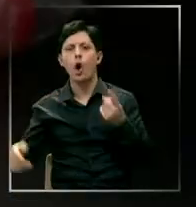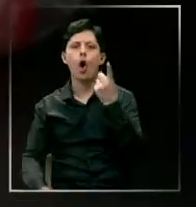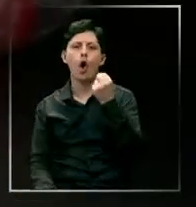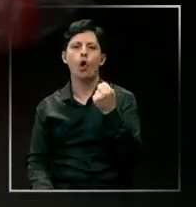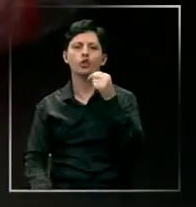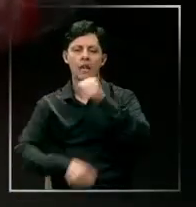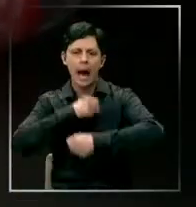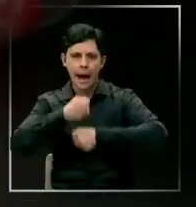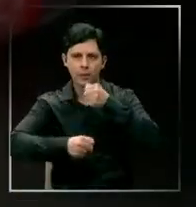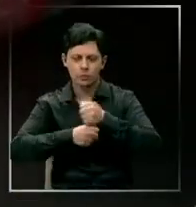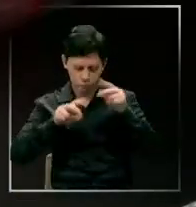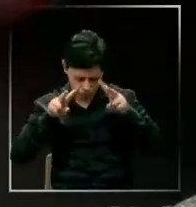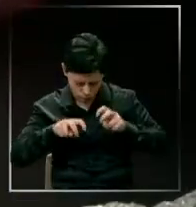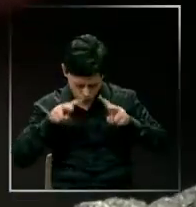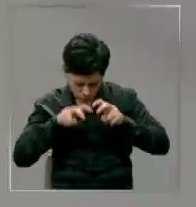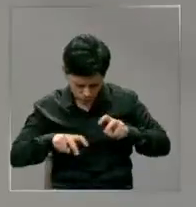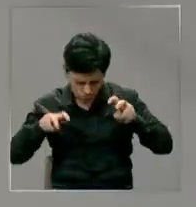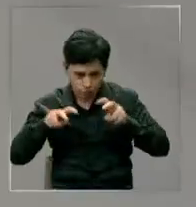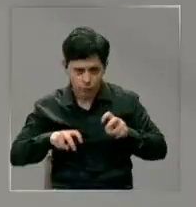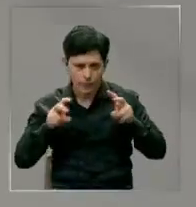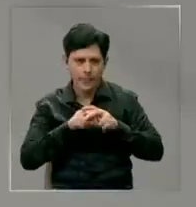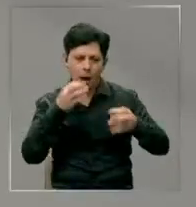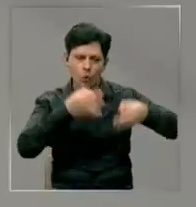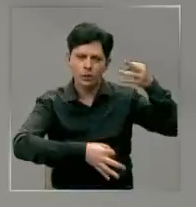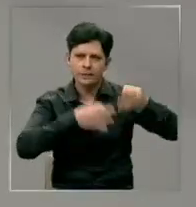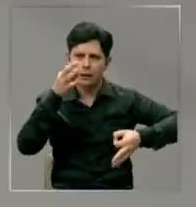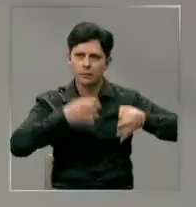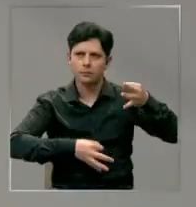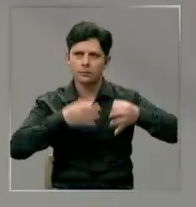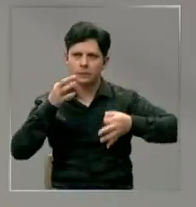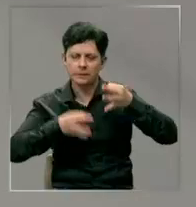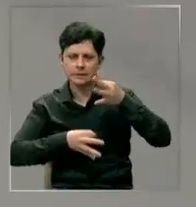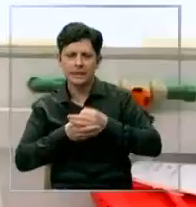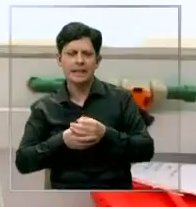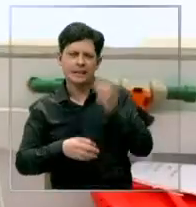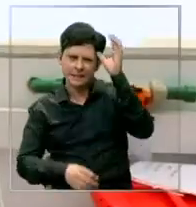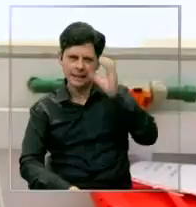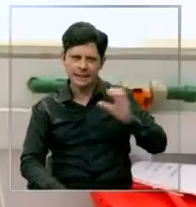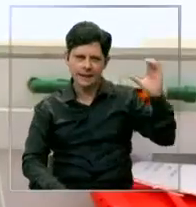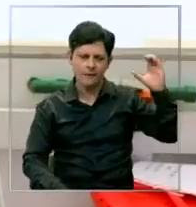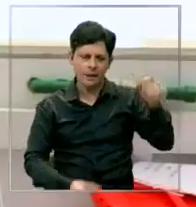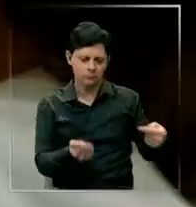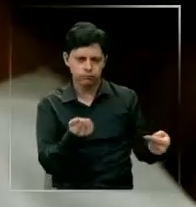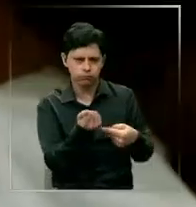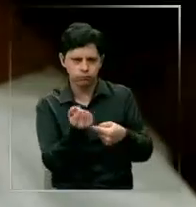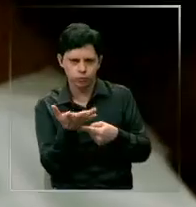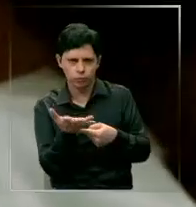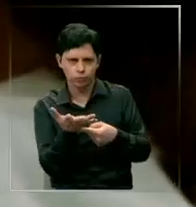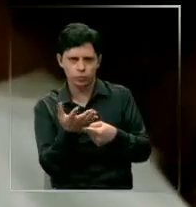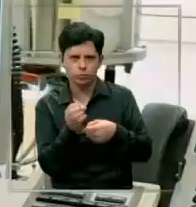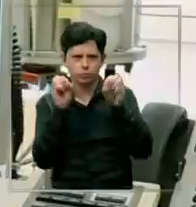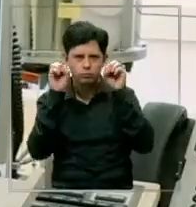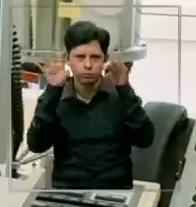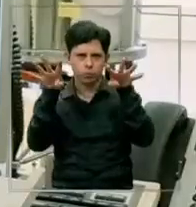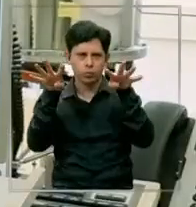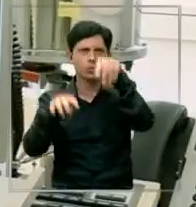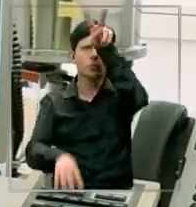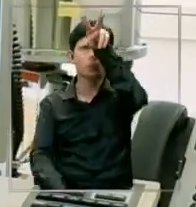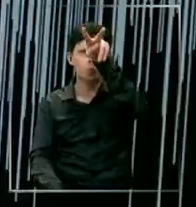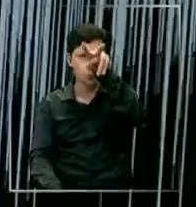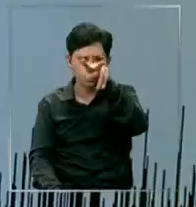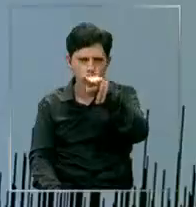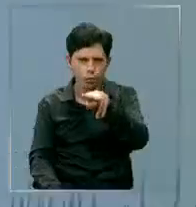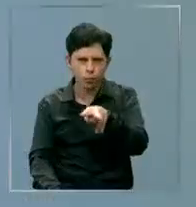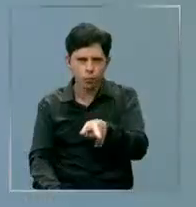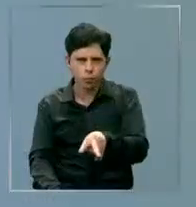años de investigación, un exhaustivo proceso judicial, diversas pruebas científicas, tecnología de vanguardia y los ojos del mundo atentos a los resultados